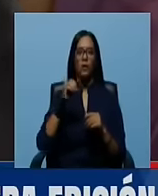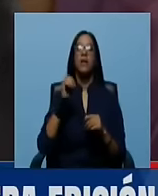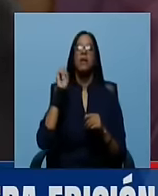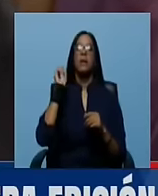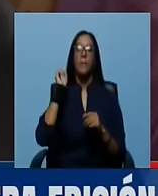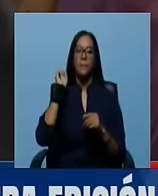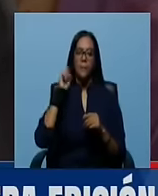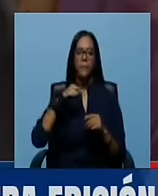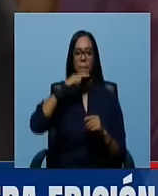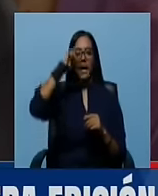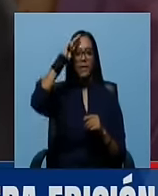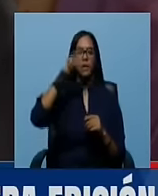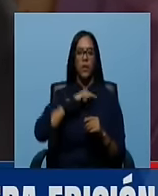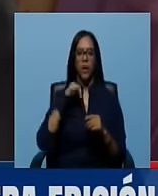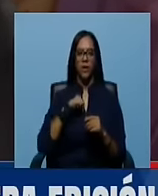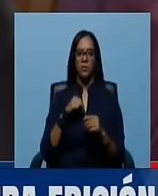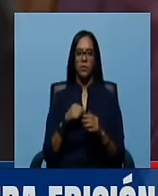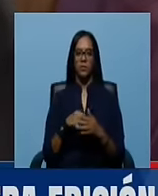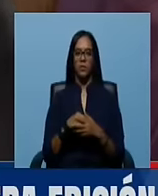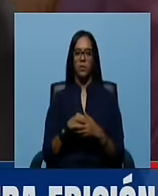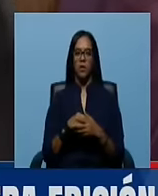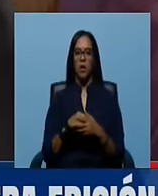nuestro, el tío Ho Chi Minh,